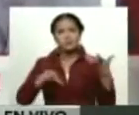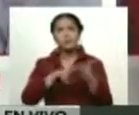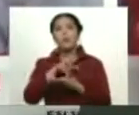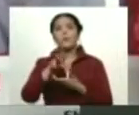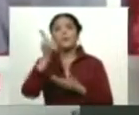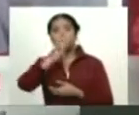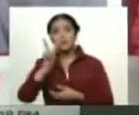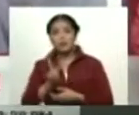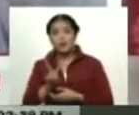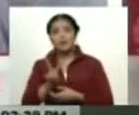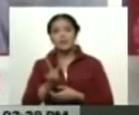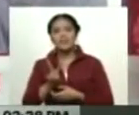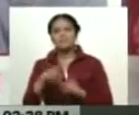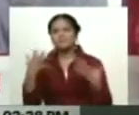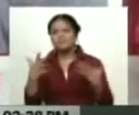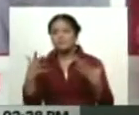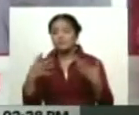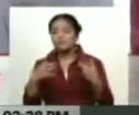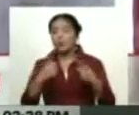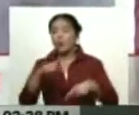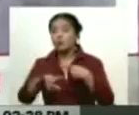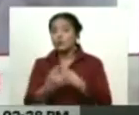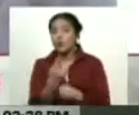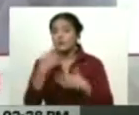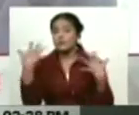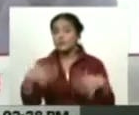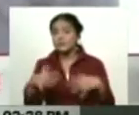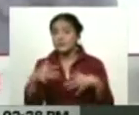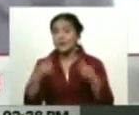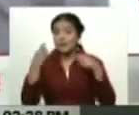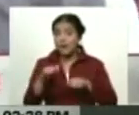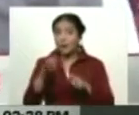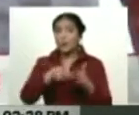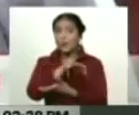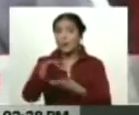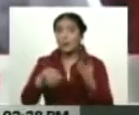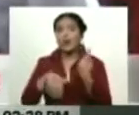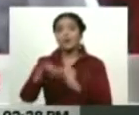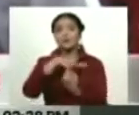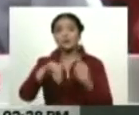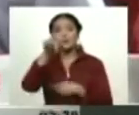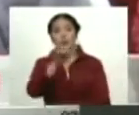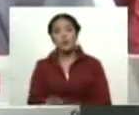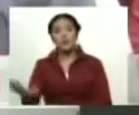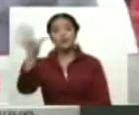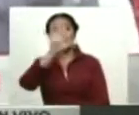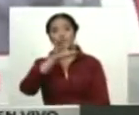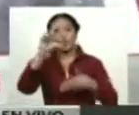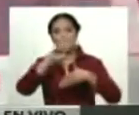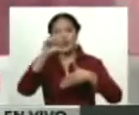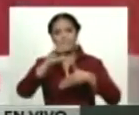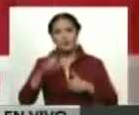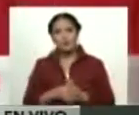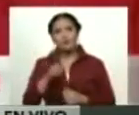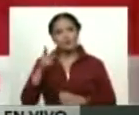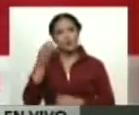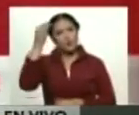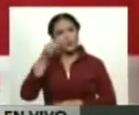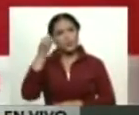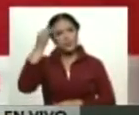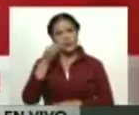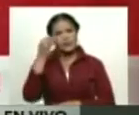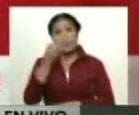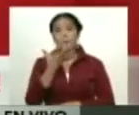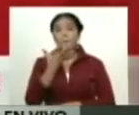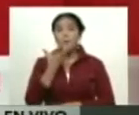Venezuela están preñados de graves consecuencias, capaces de desequilibrar la situación en toda la región latinoamericana. ¿Cree usted que si